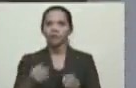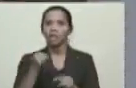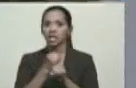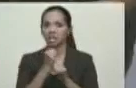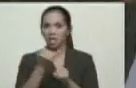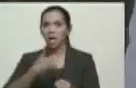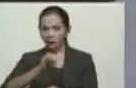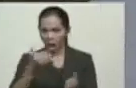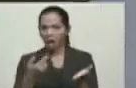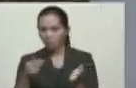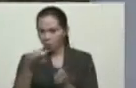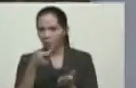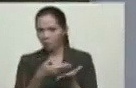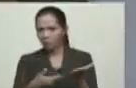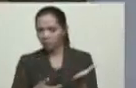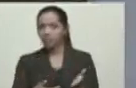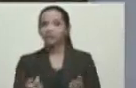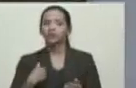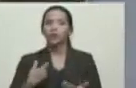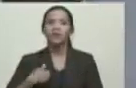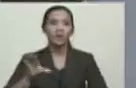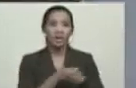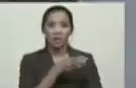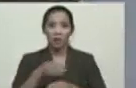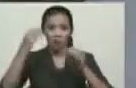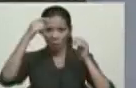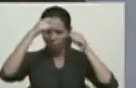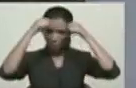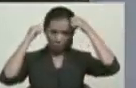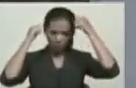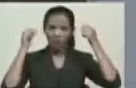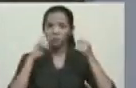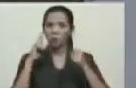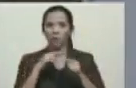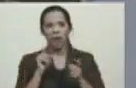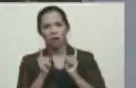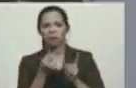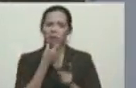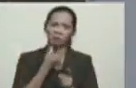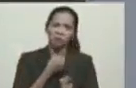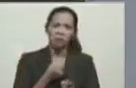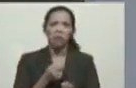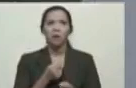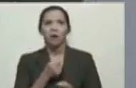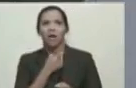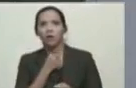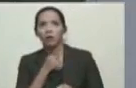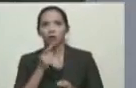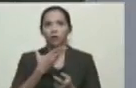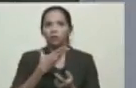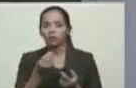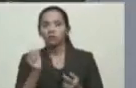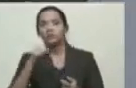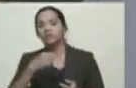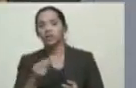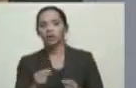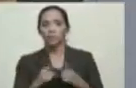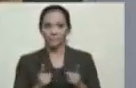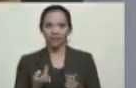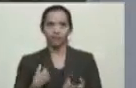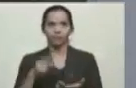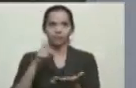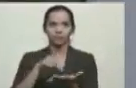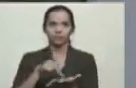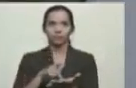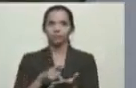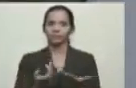para todos los conciertos con una boina roja. Bueno, me dieron de todos uno y otro les pareció simpático, en fin. Pero de ahí en adelante traté de